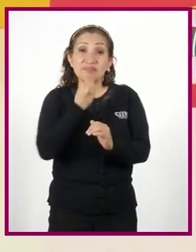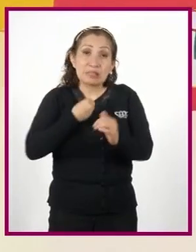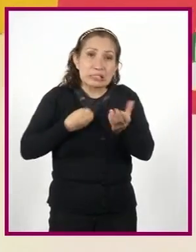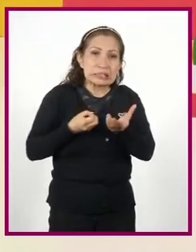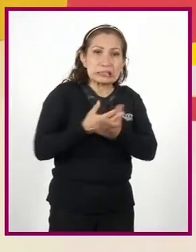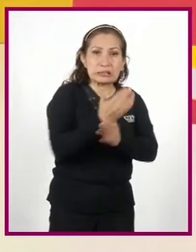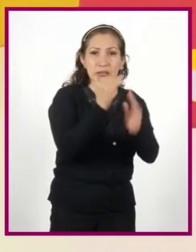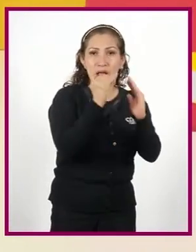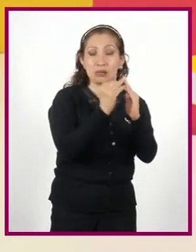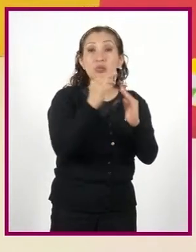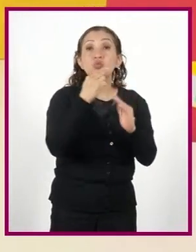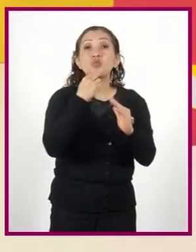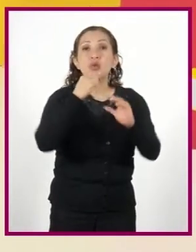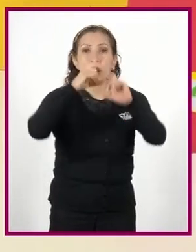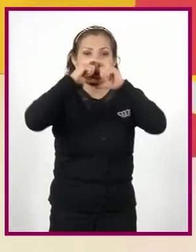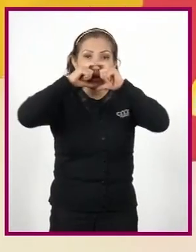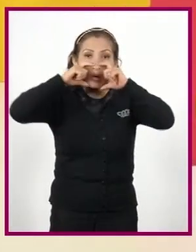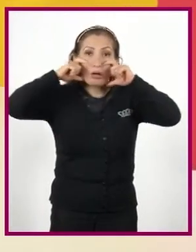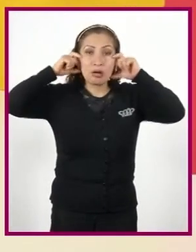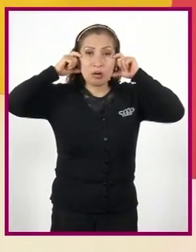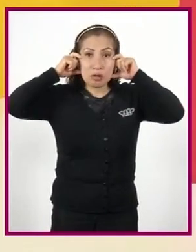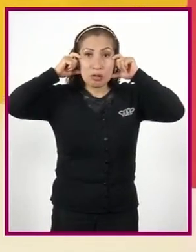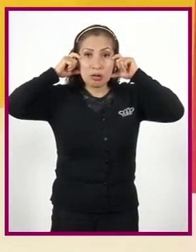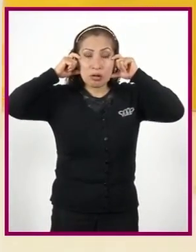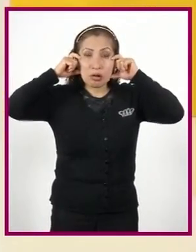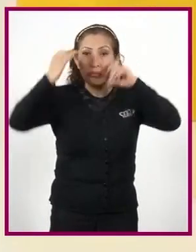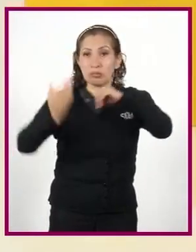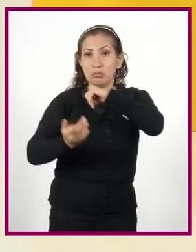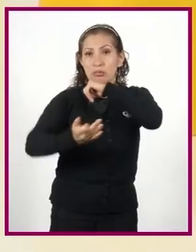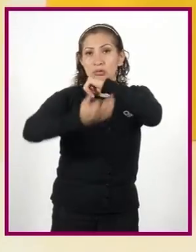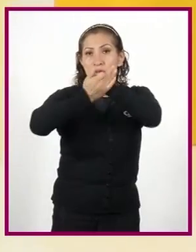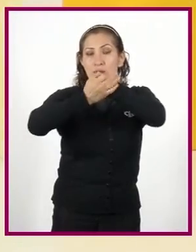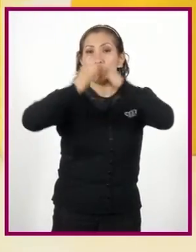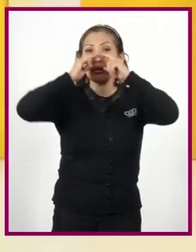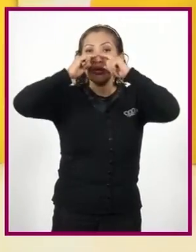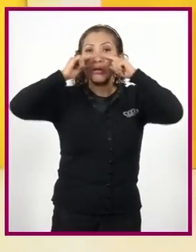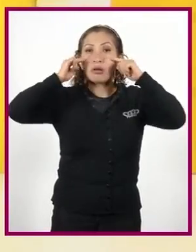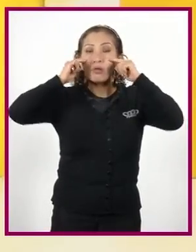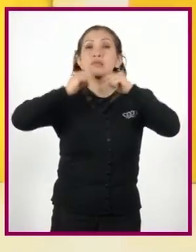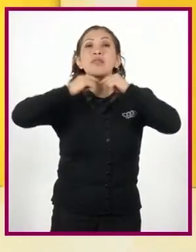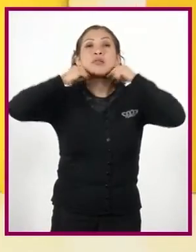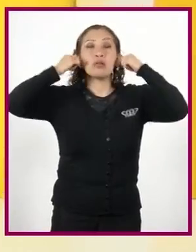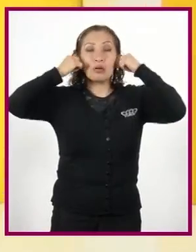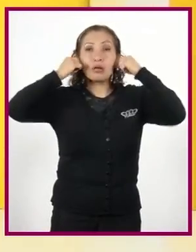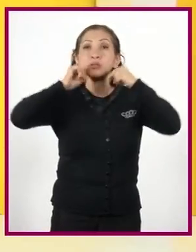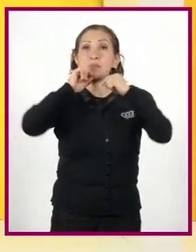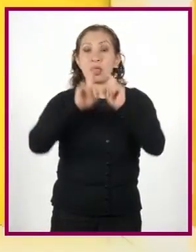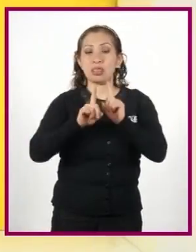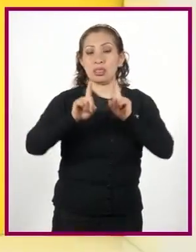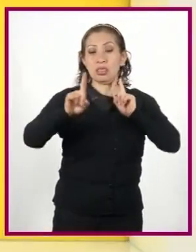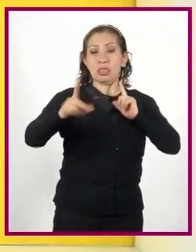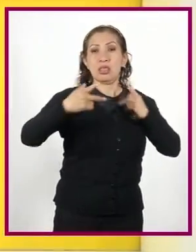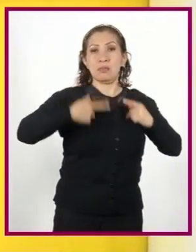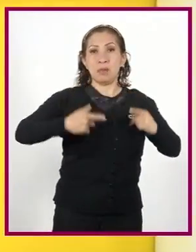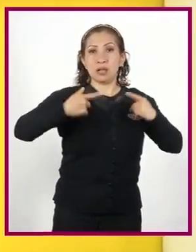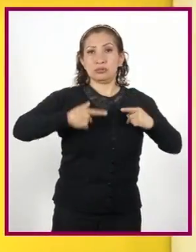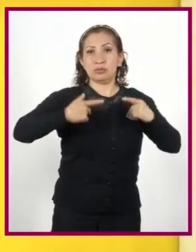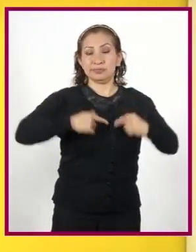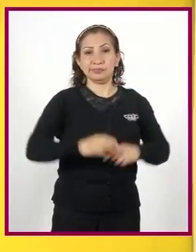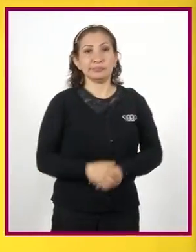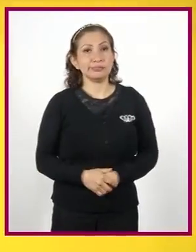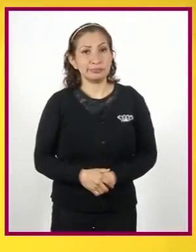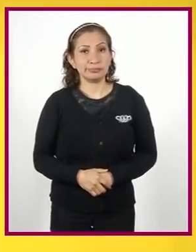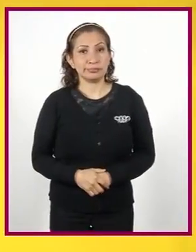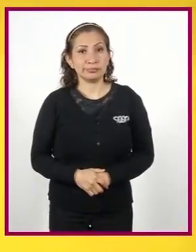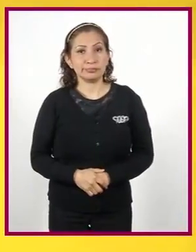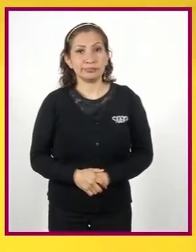casa, utilizar cubrebocas, protegiendo nariz y boca y guardando distancia entre las